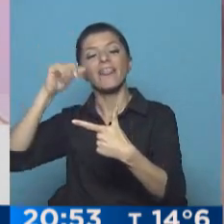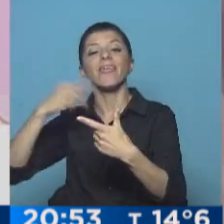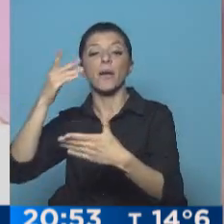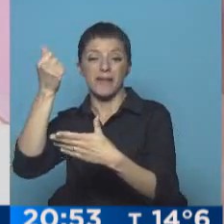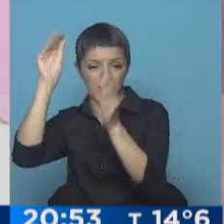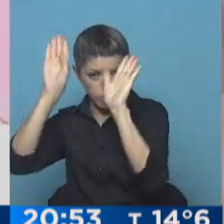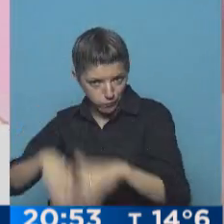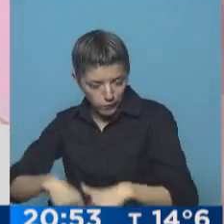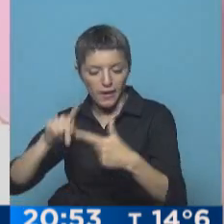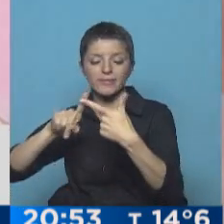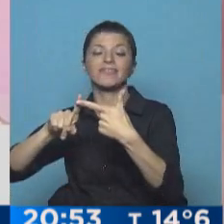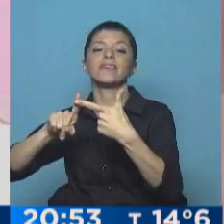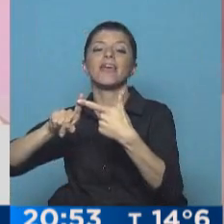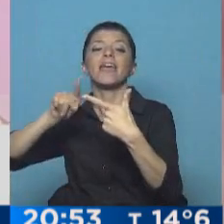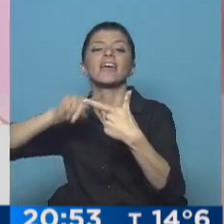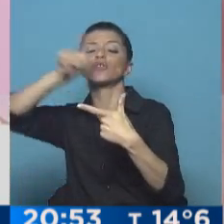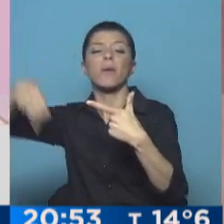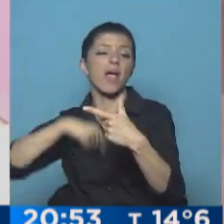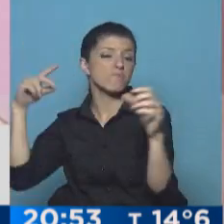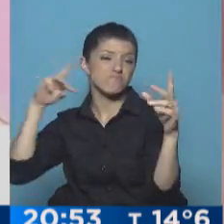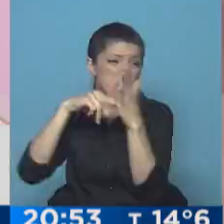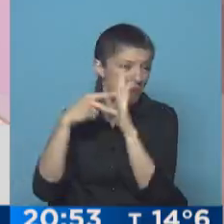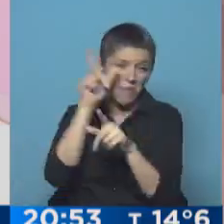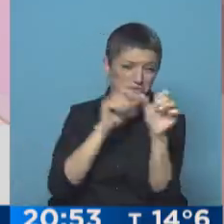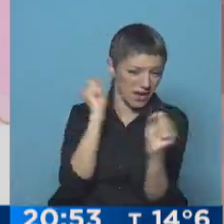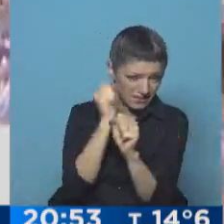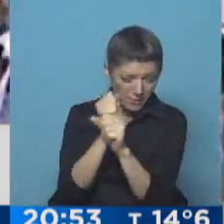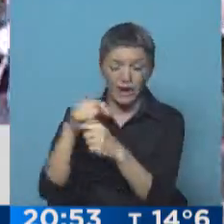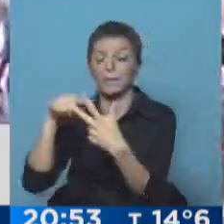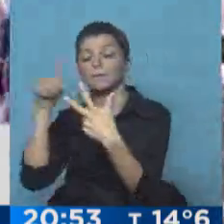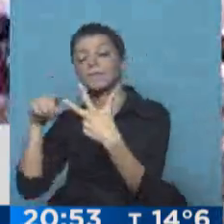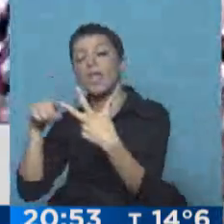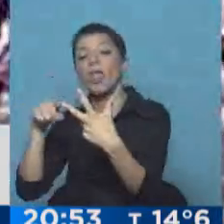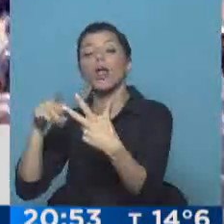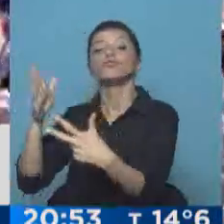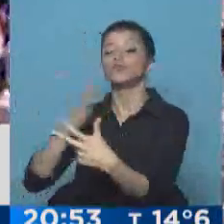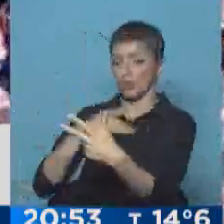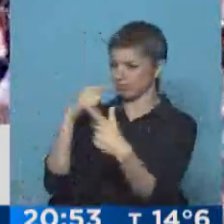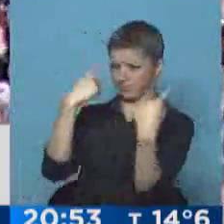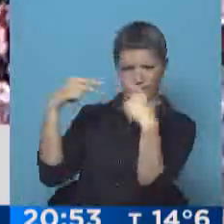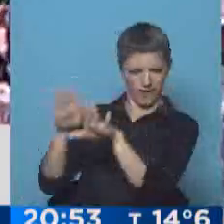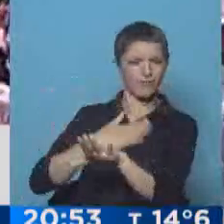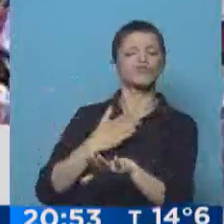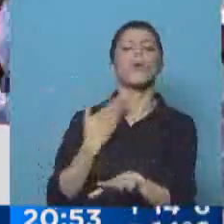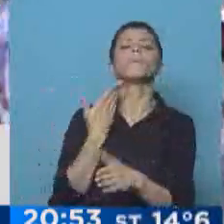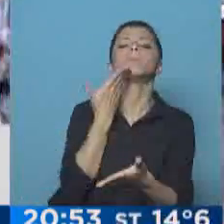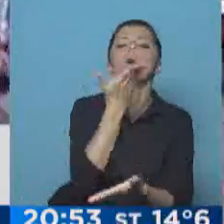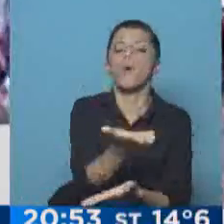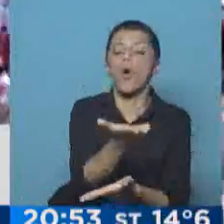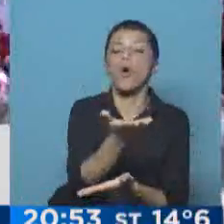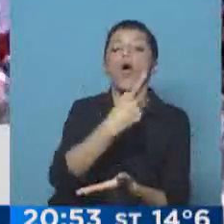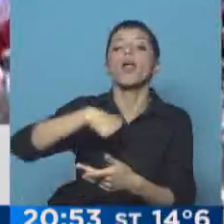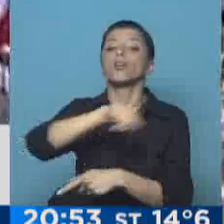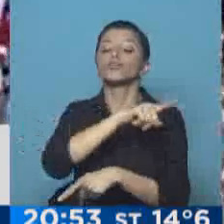devaluaciones que afecten a los trabajadores, nosotros, yo le propongo como presidente llevar adelante